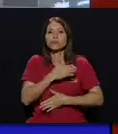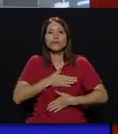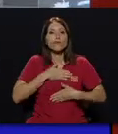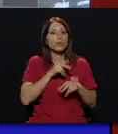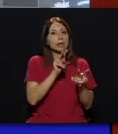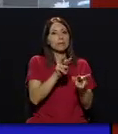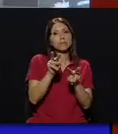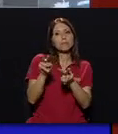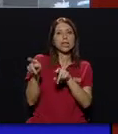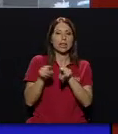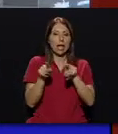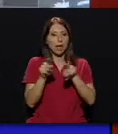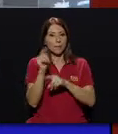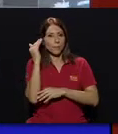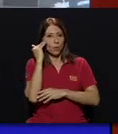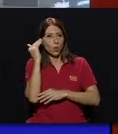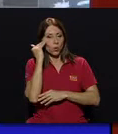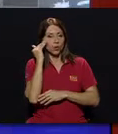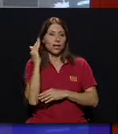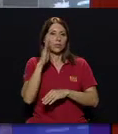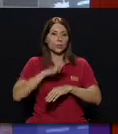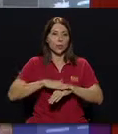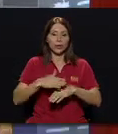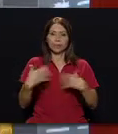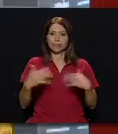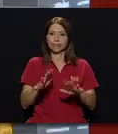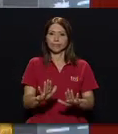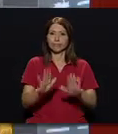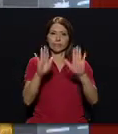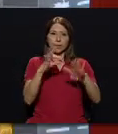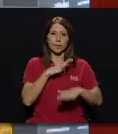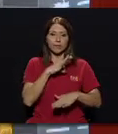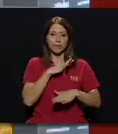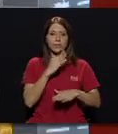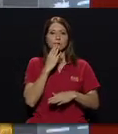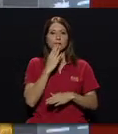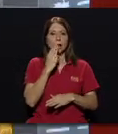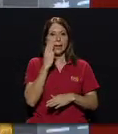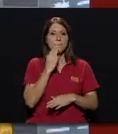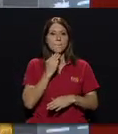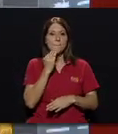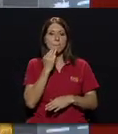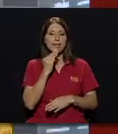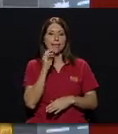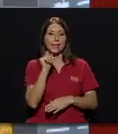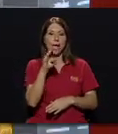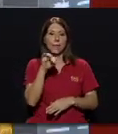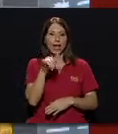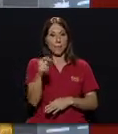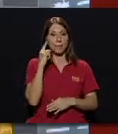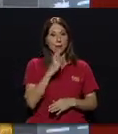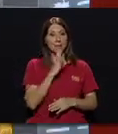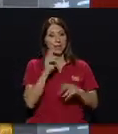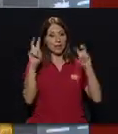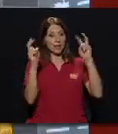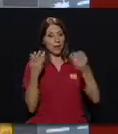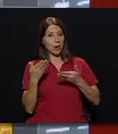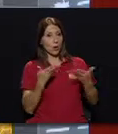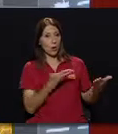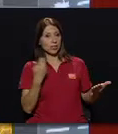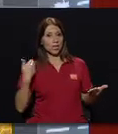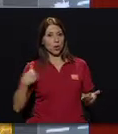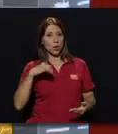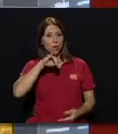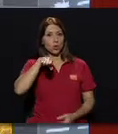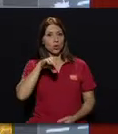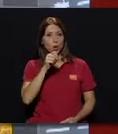de los beneficios de la feria, pero también para que conozca más sobre los grandes beneficios que tiene la miel de abeja. Para hablar de este tema nos acompaña en